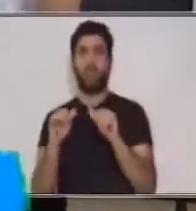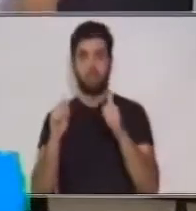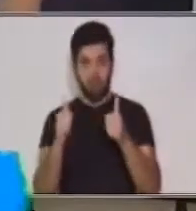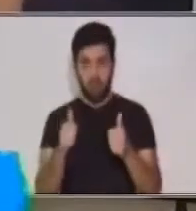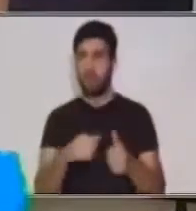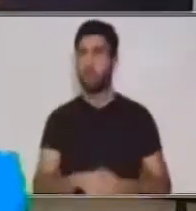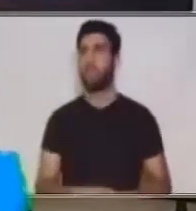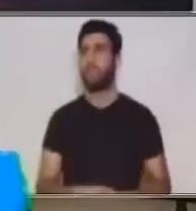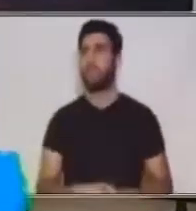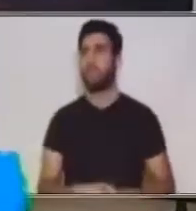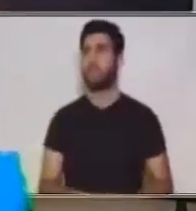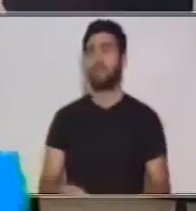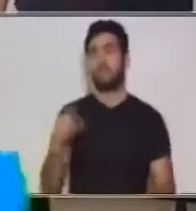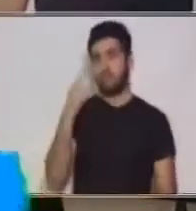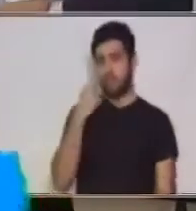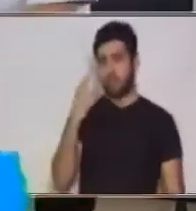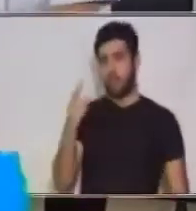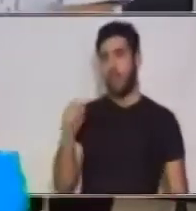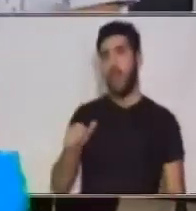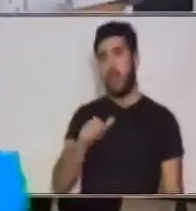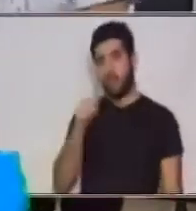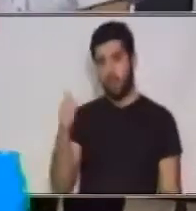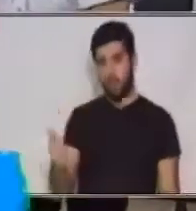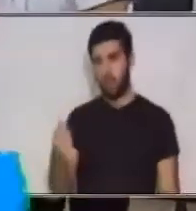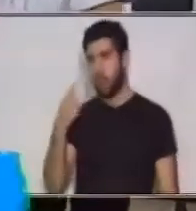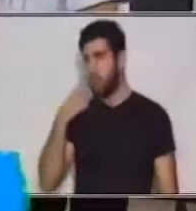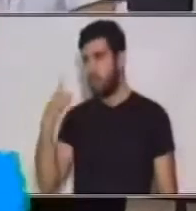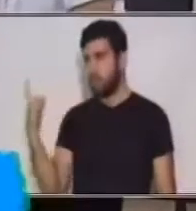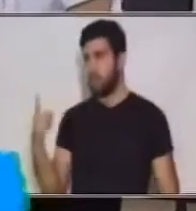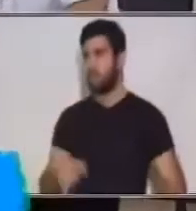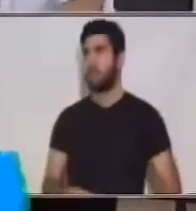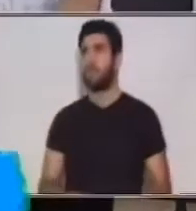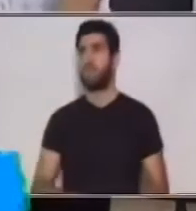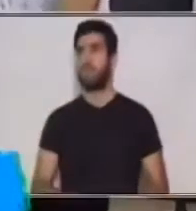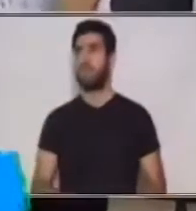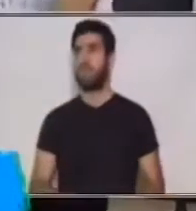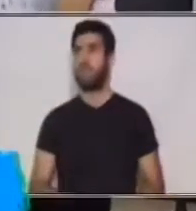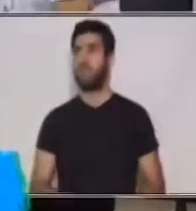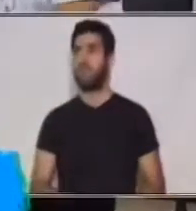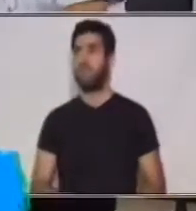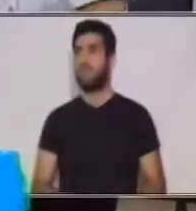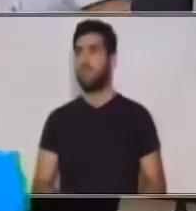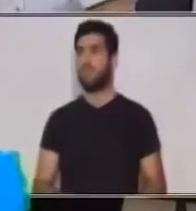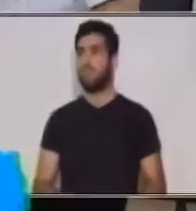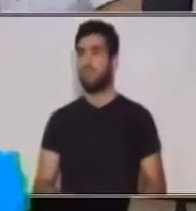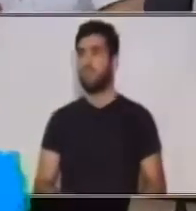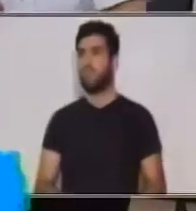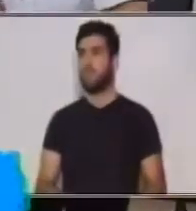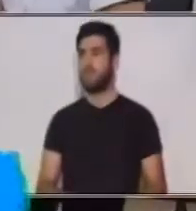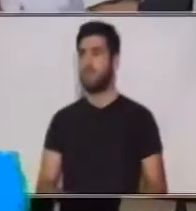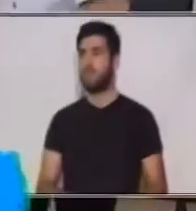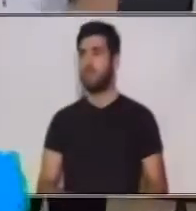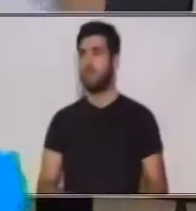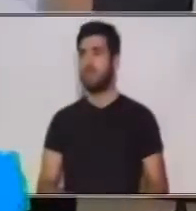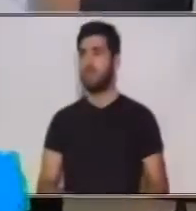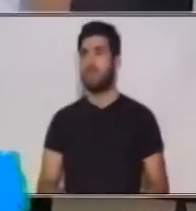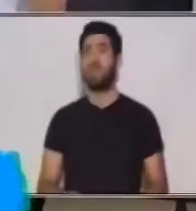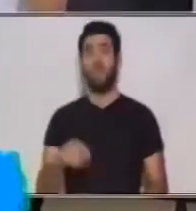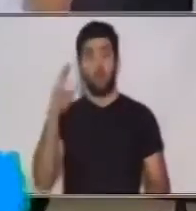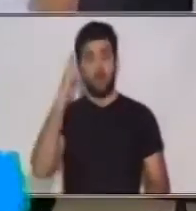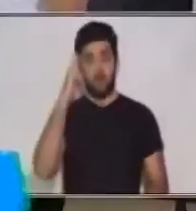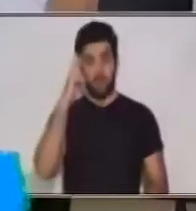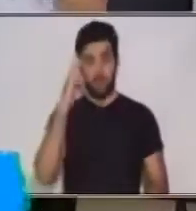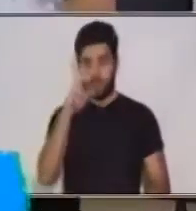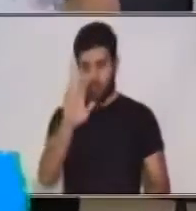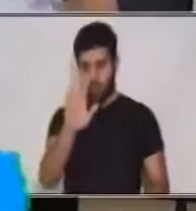aquí tengo otros. Muy bien. Y nuevamente, vamos a ver si los colocamos de esta manera. También recuérdate que no puedo decir